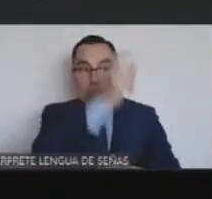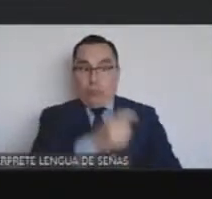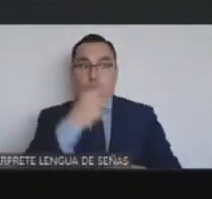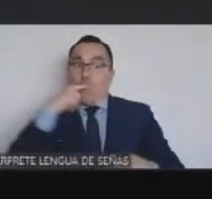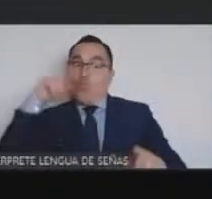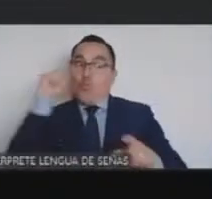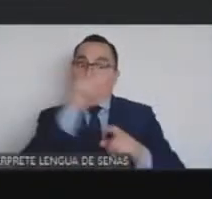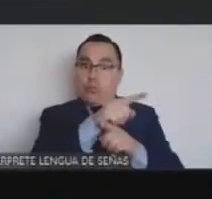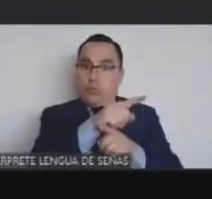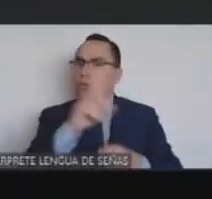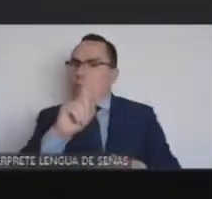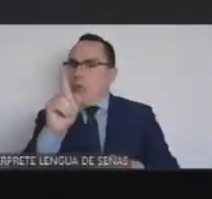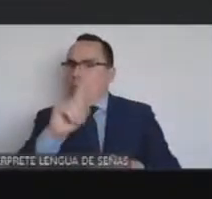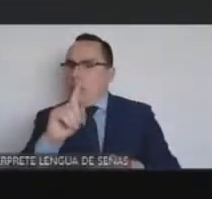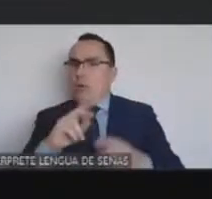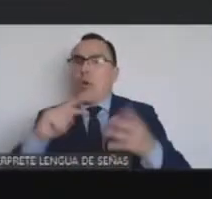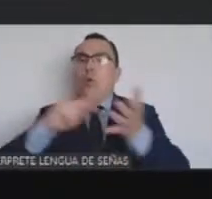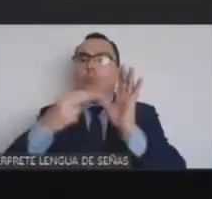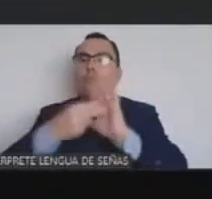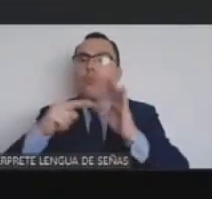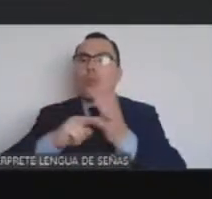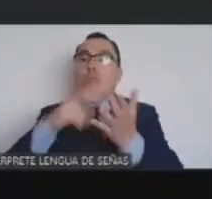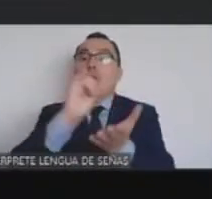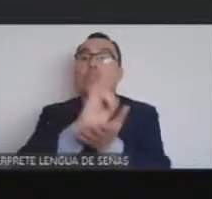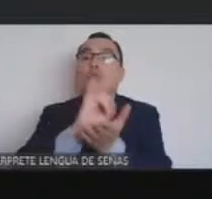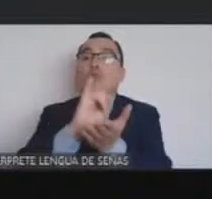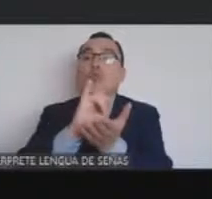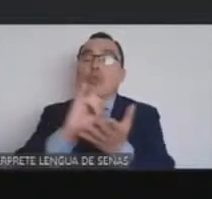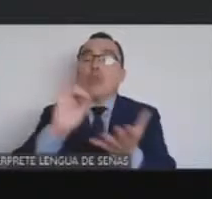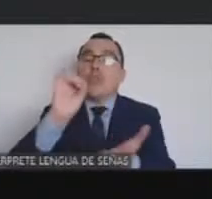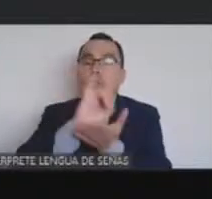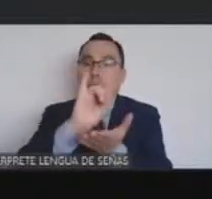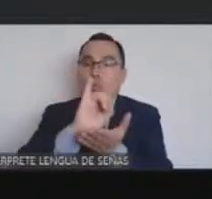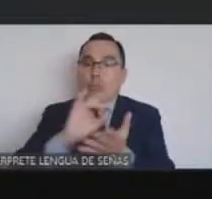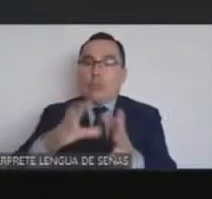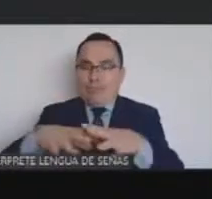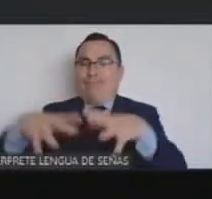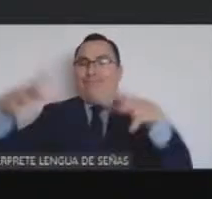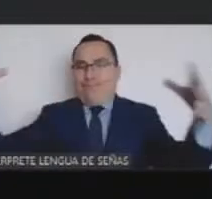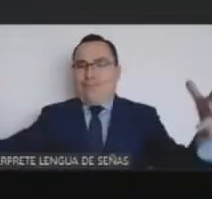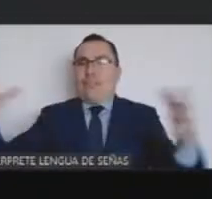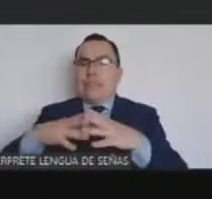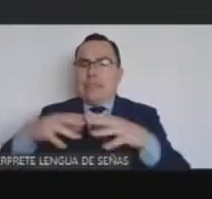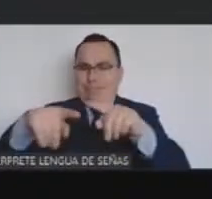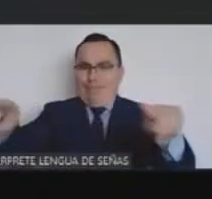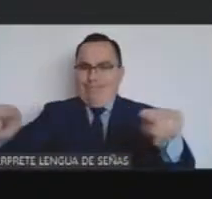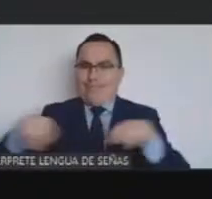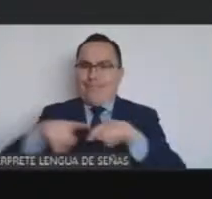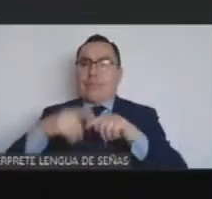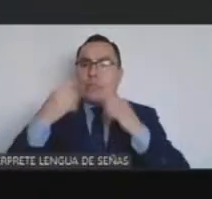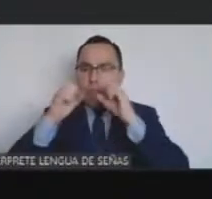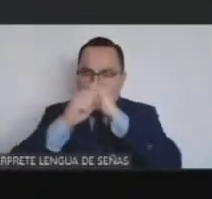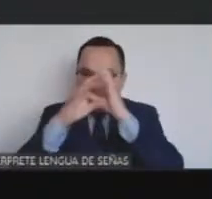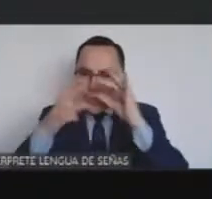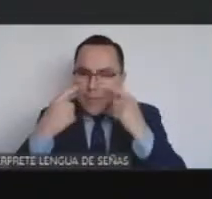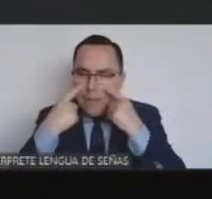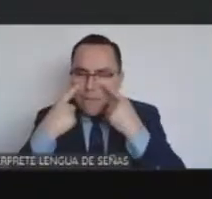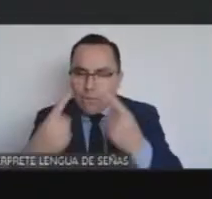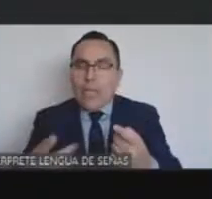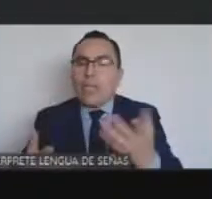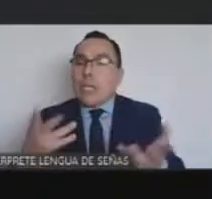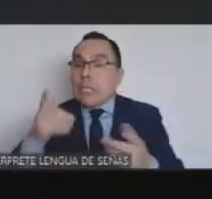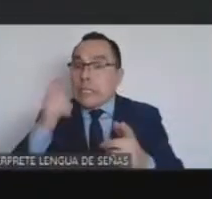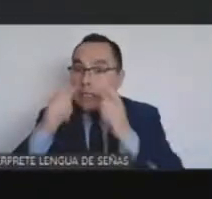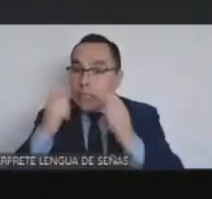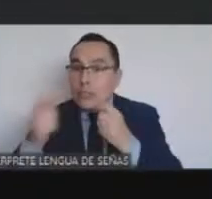estrictamente un problema de diseño institucional. Una de las áreas donde uno tiene mayor claridad de ese riesgo es la